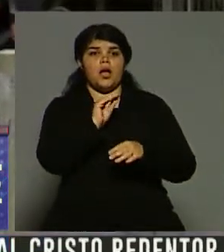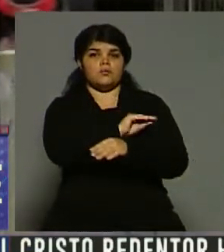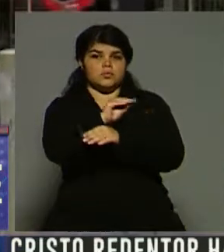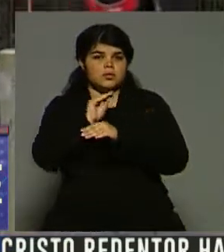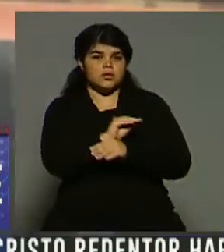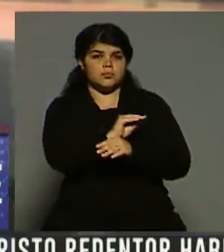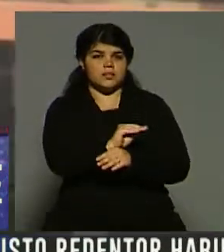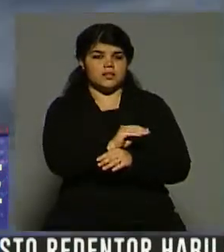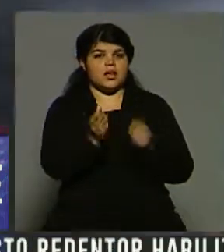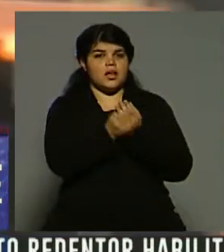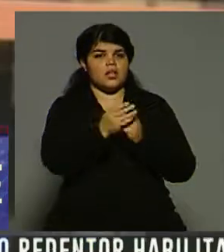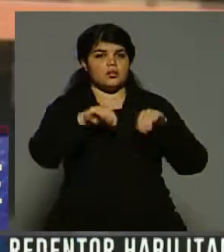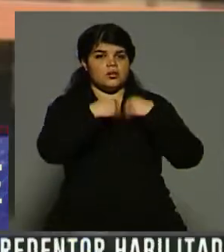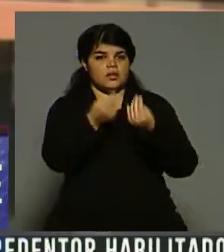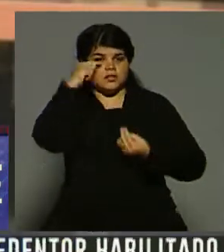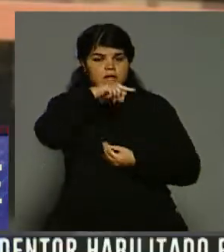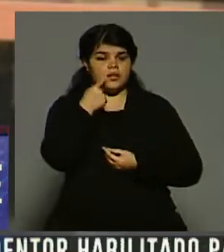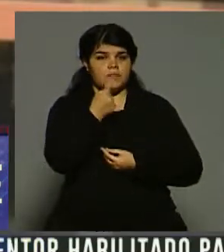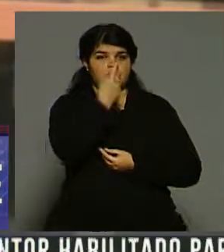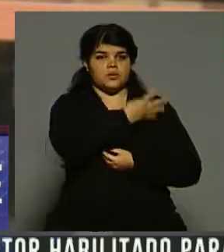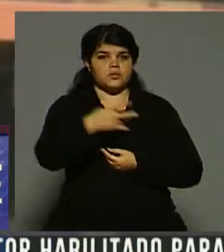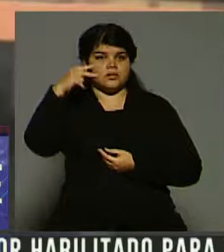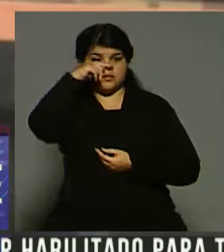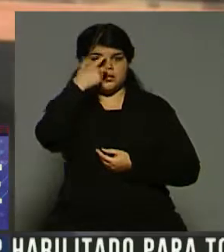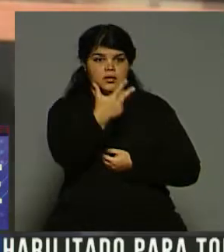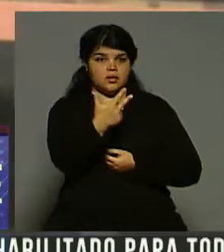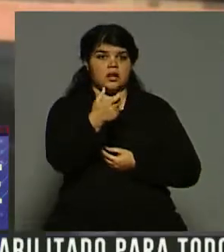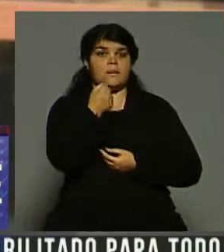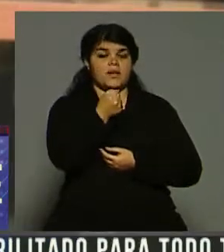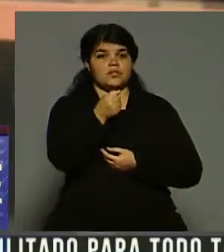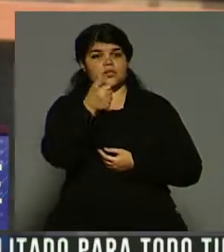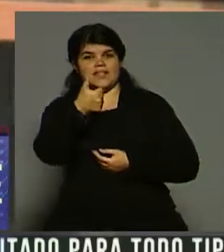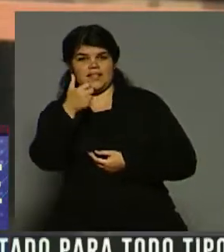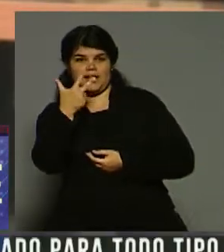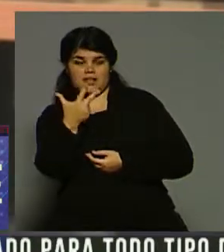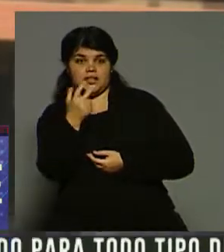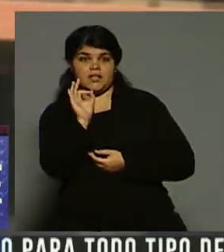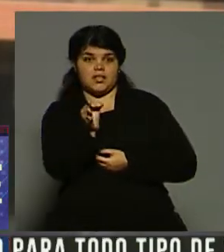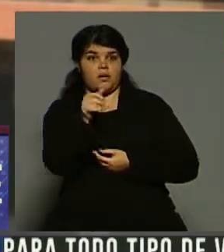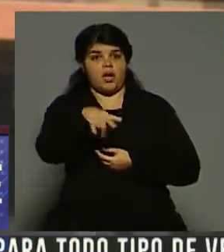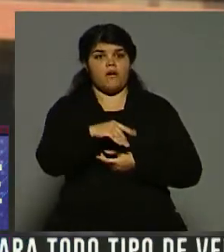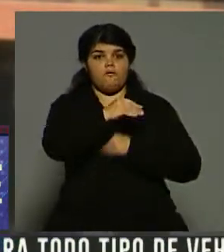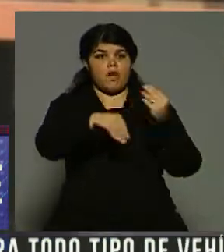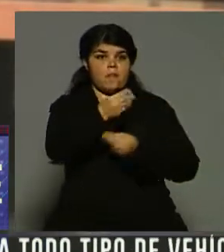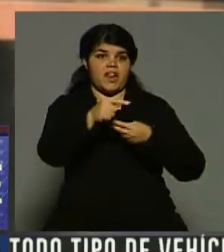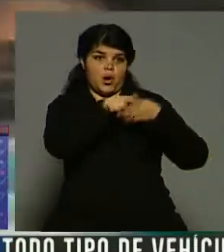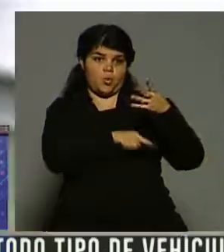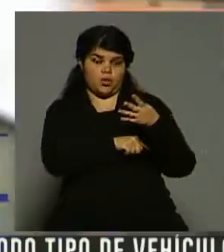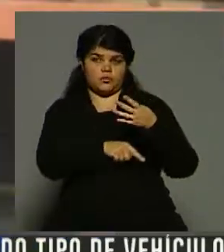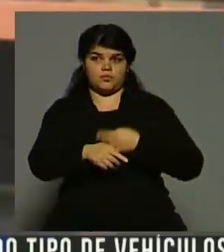registró un valor de 7.473 pesos con 63 centavos para una familia tipo.